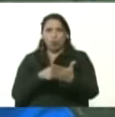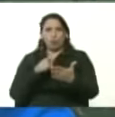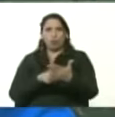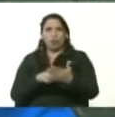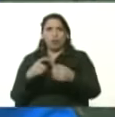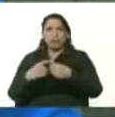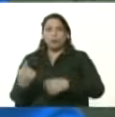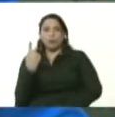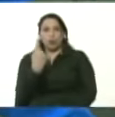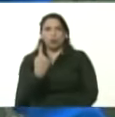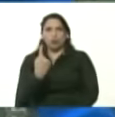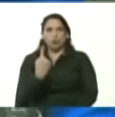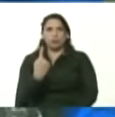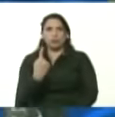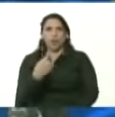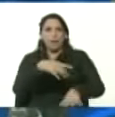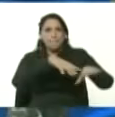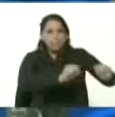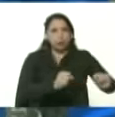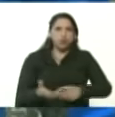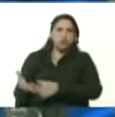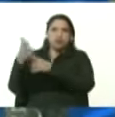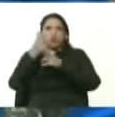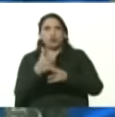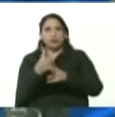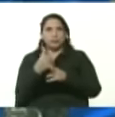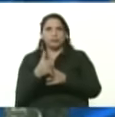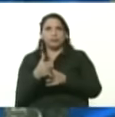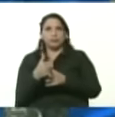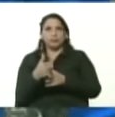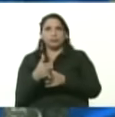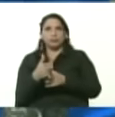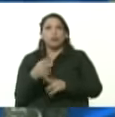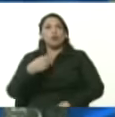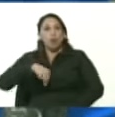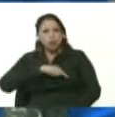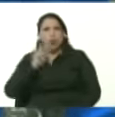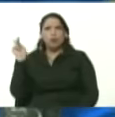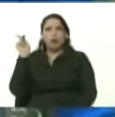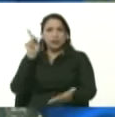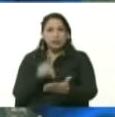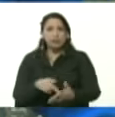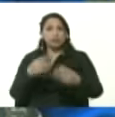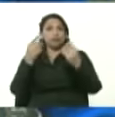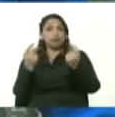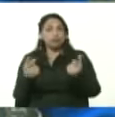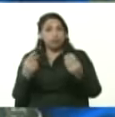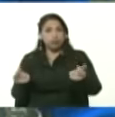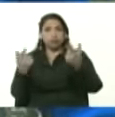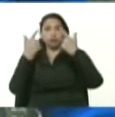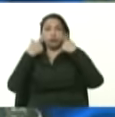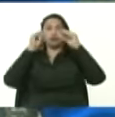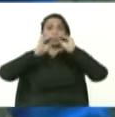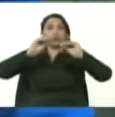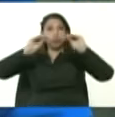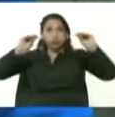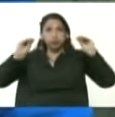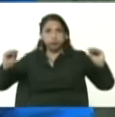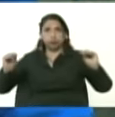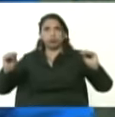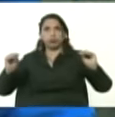excepto uno, la intervención armada. Y es por eso que hemos venido aquí a alertar y